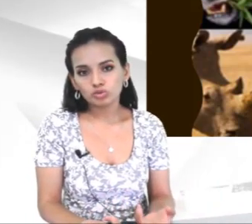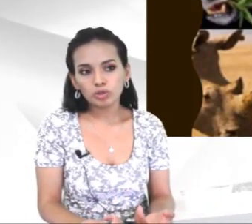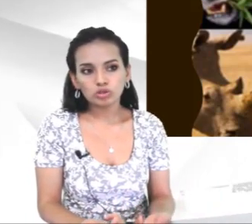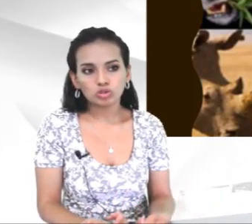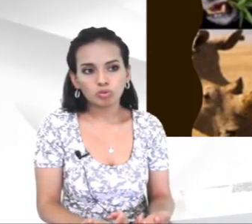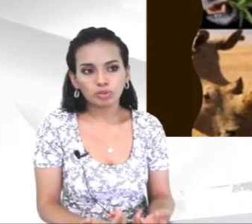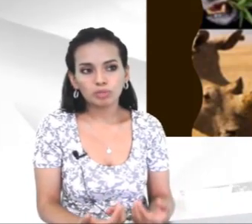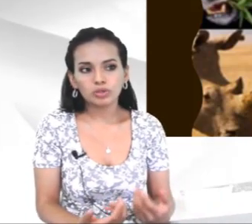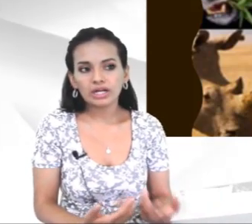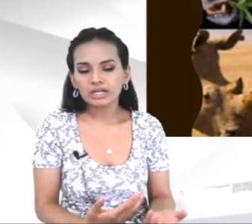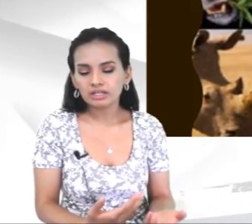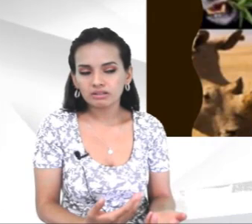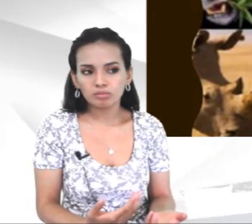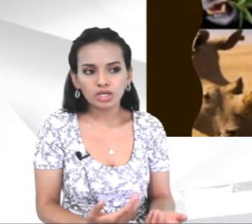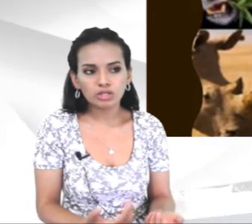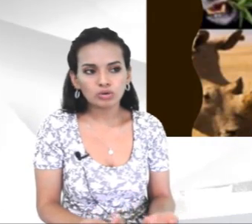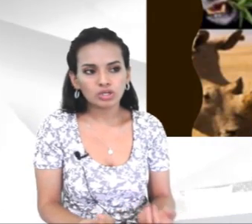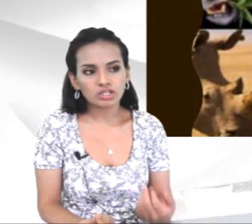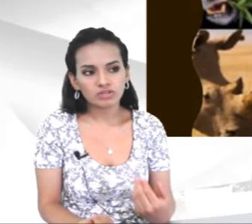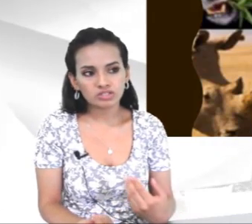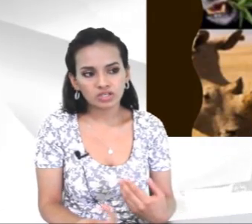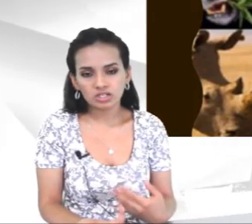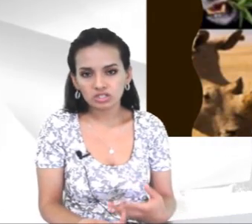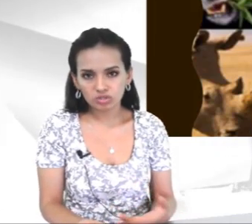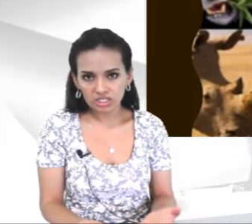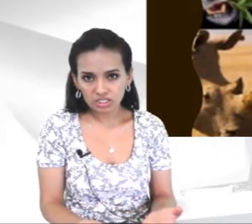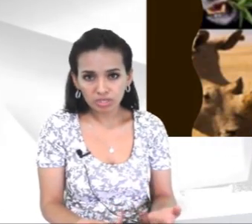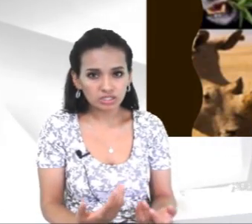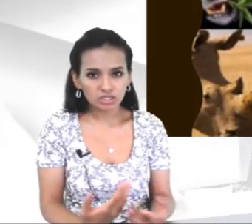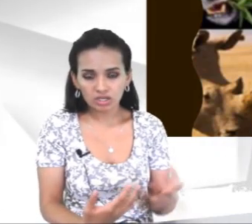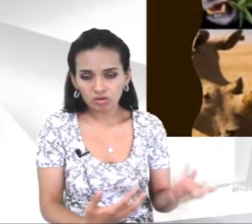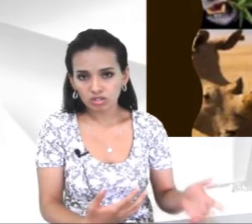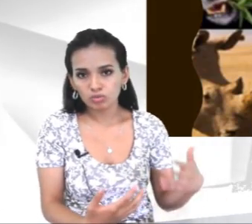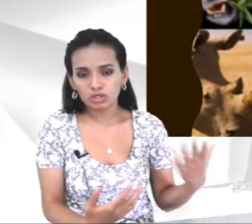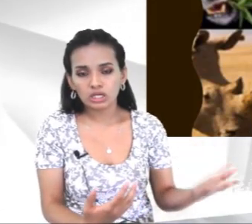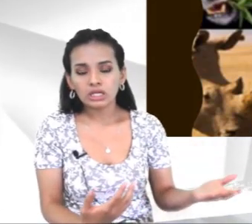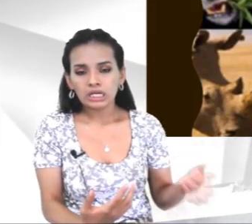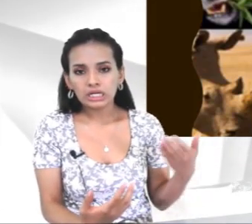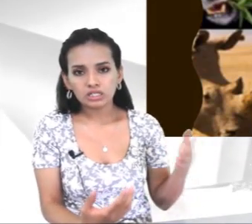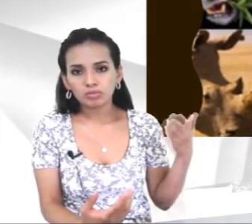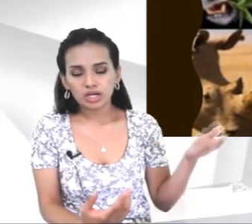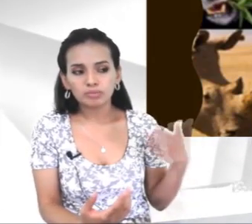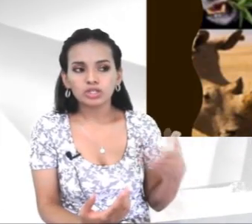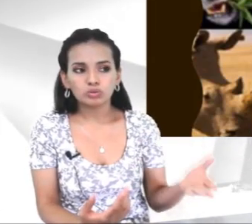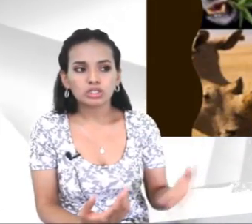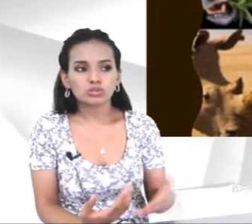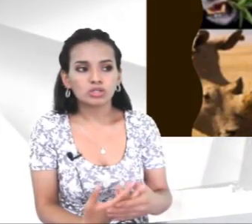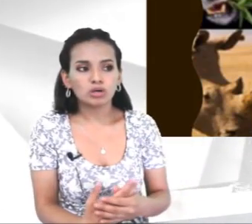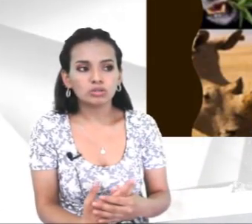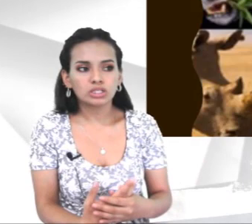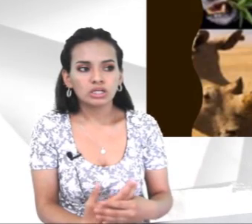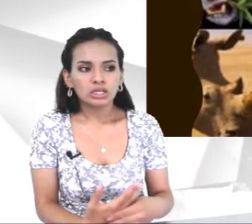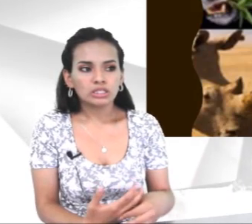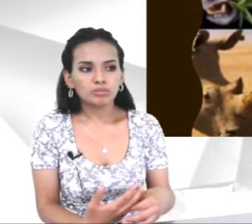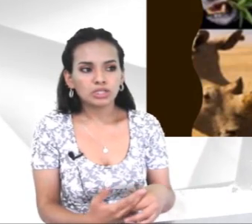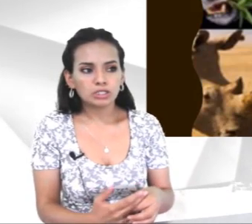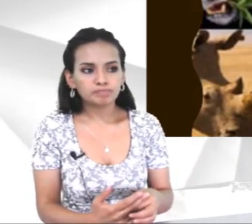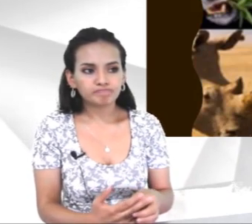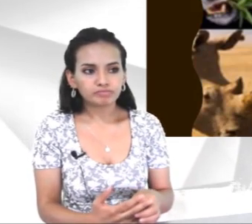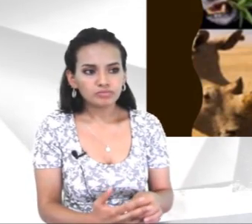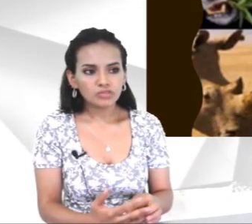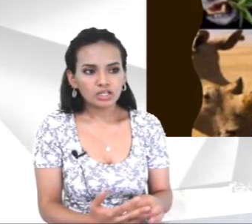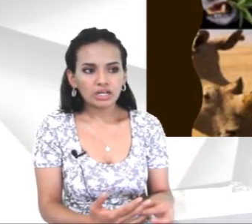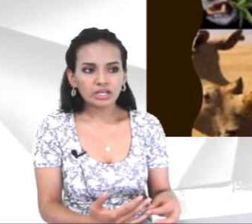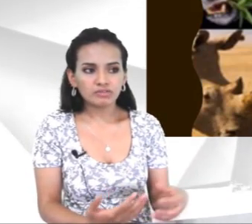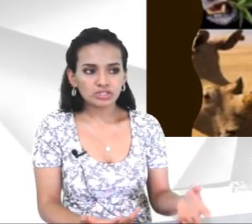algunos pocos como por ejemplo la calidad del medio la diversidad de las zonas climáticas recordemos que el clima cambia de una zona a otra también